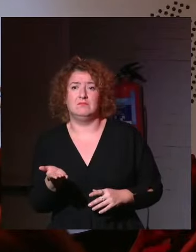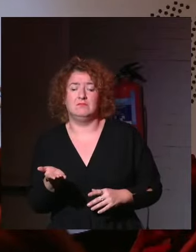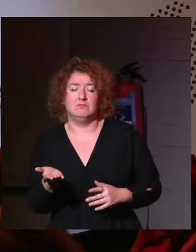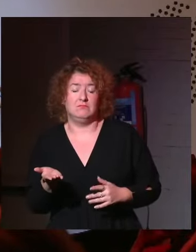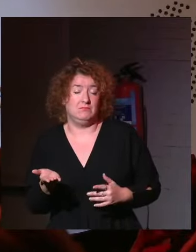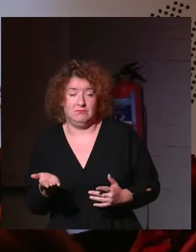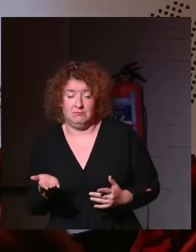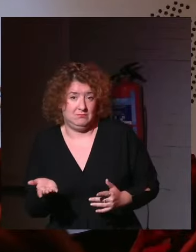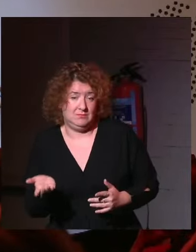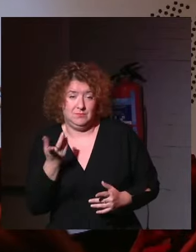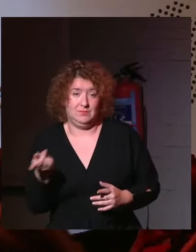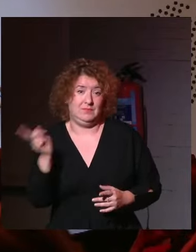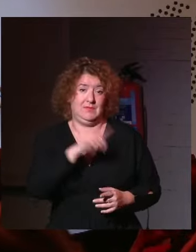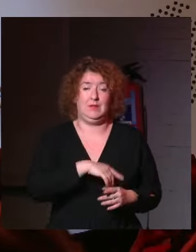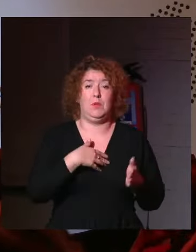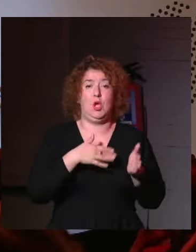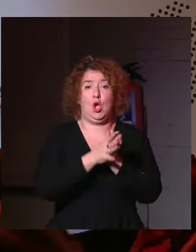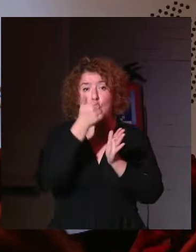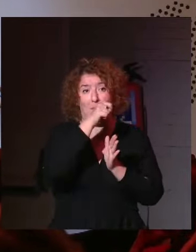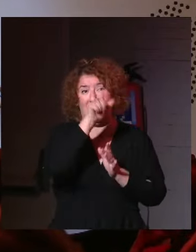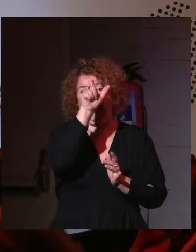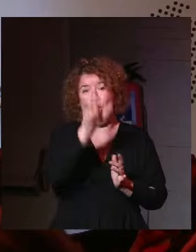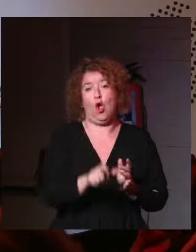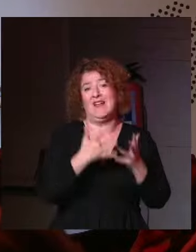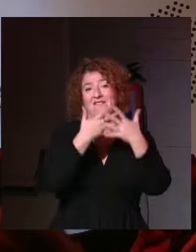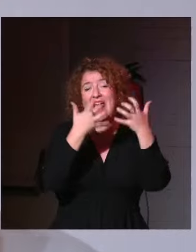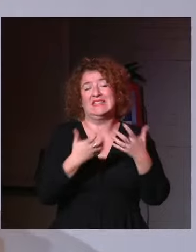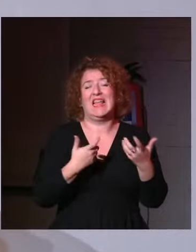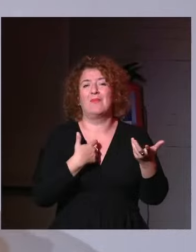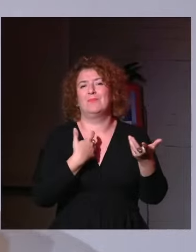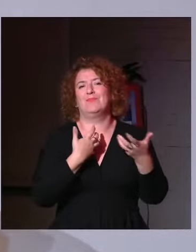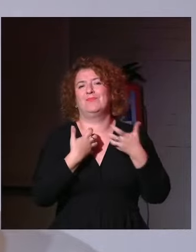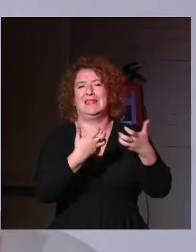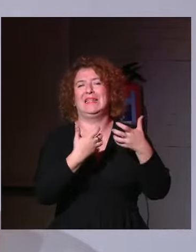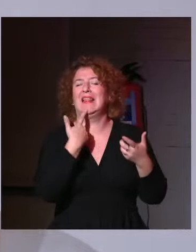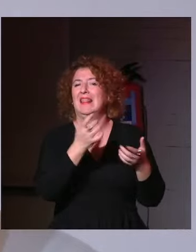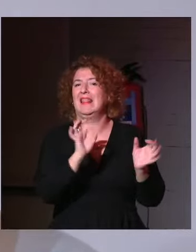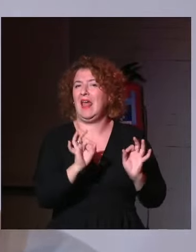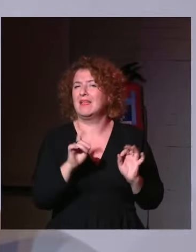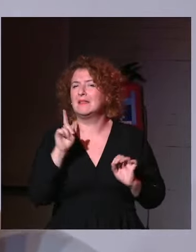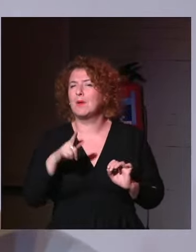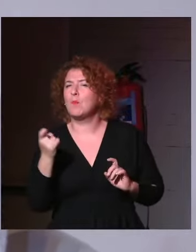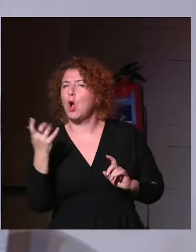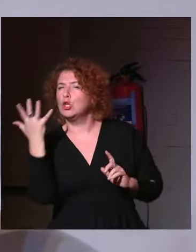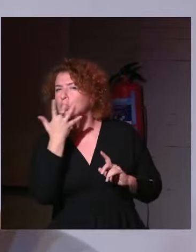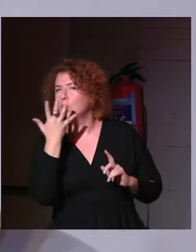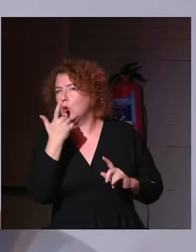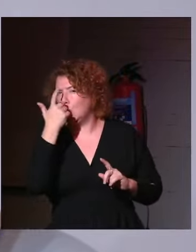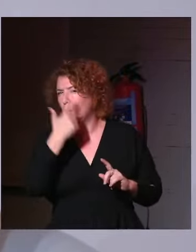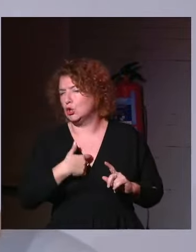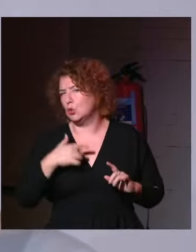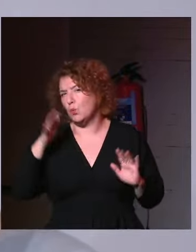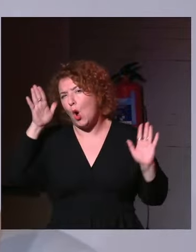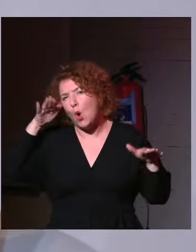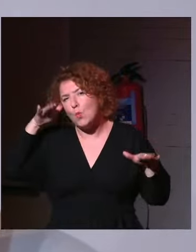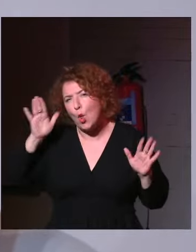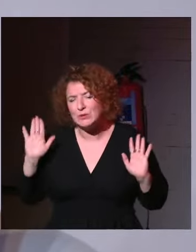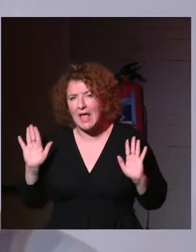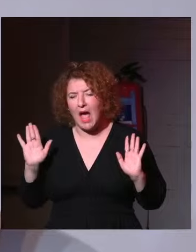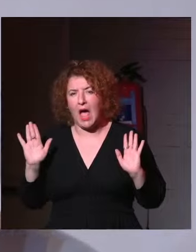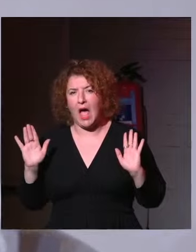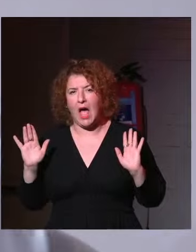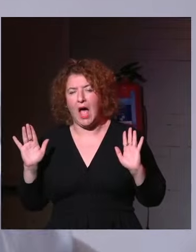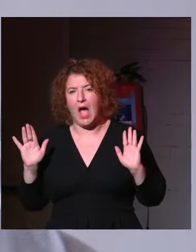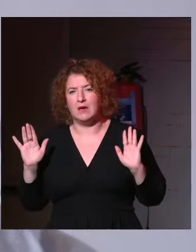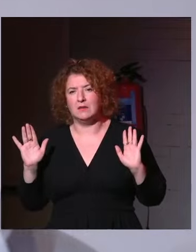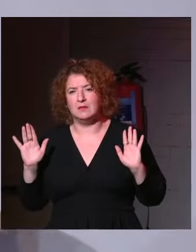las eh discusiones de mis colegas eh había también una sospecha de que yo probablemente eraa bruta eh que